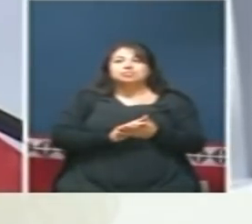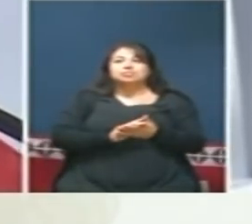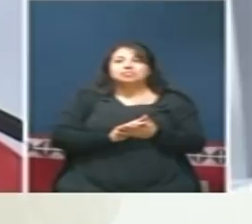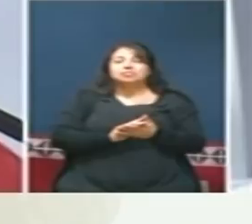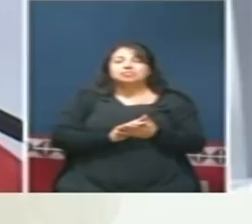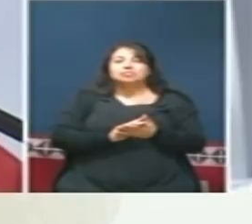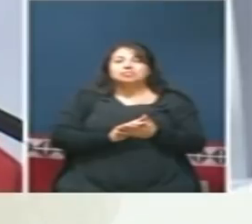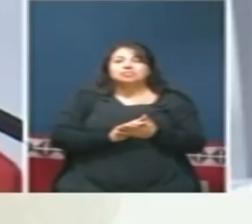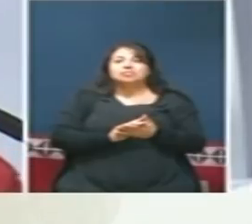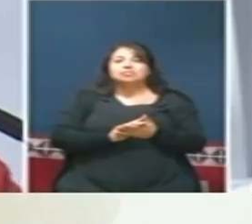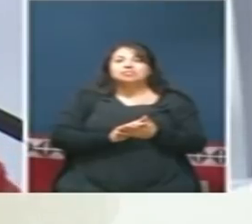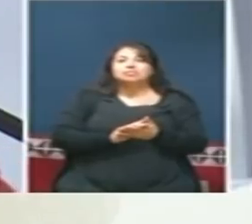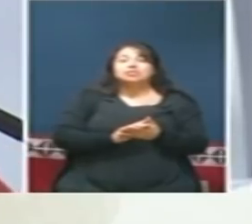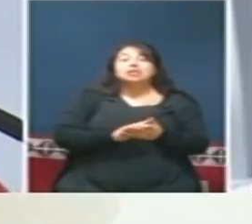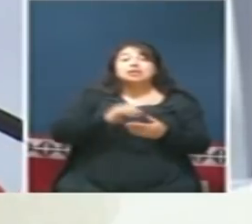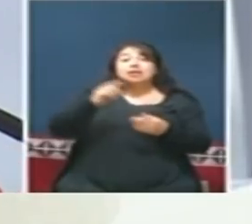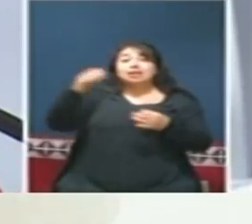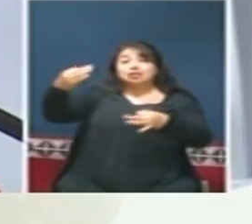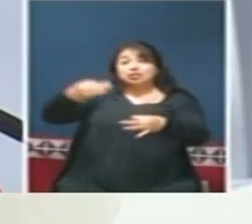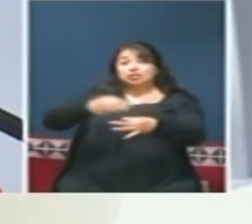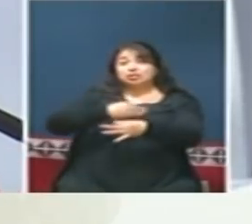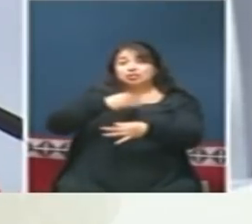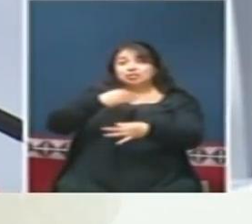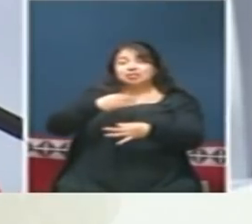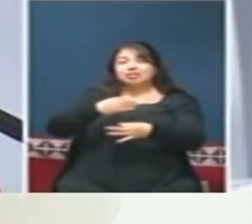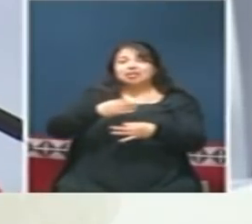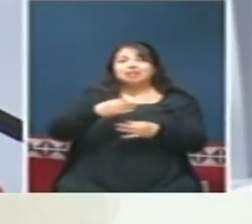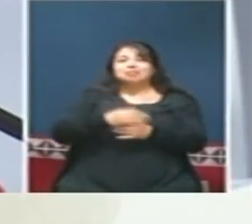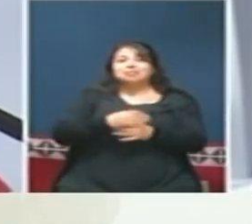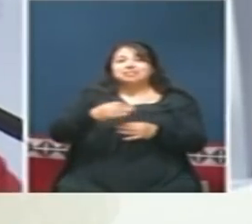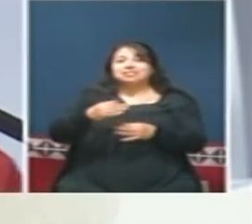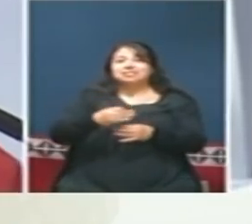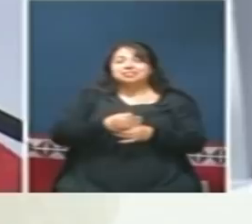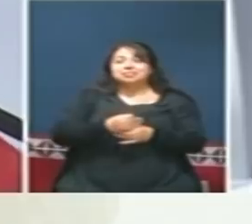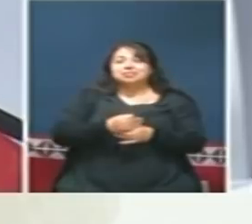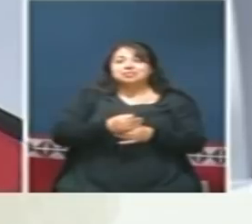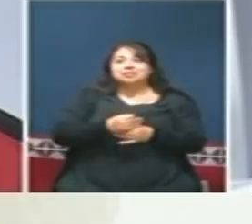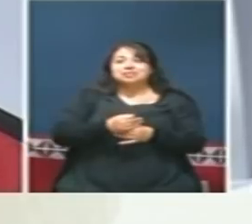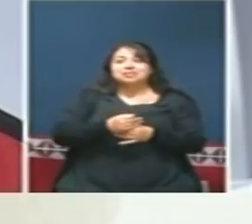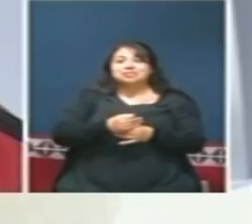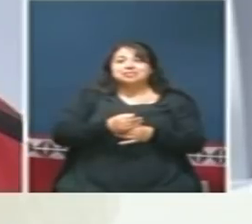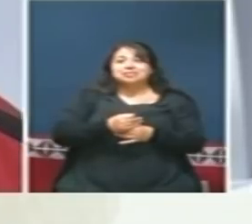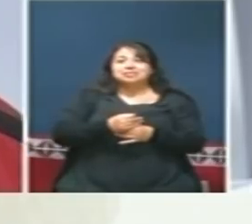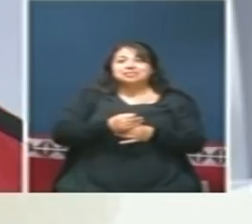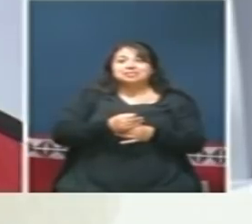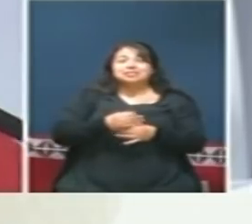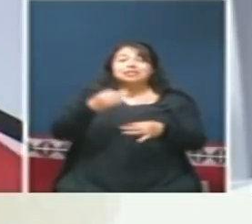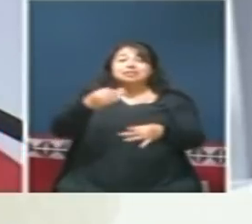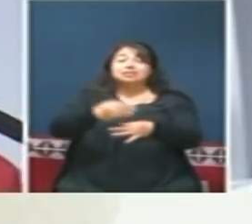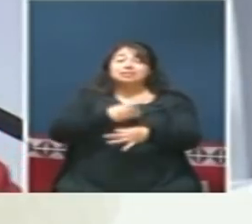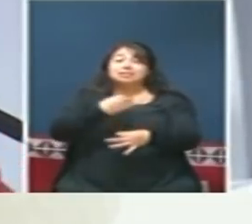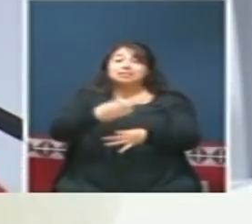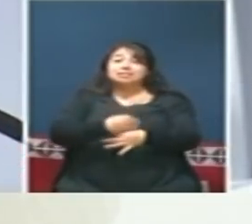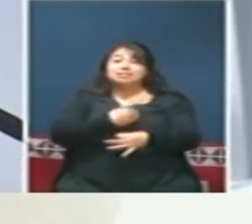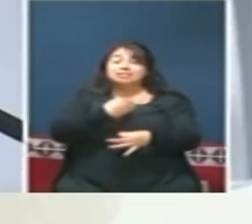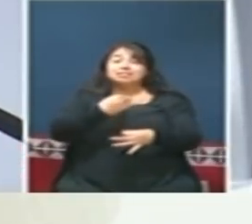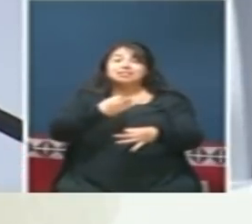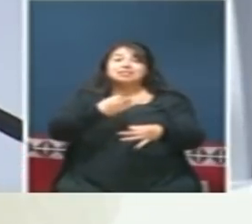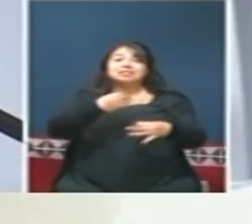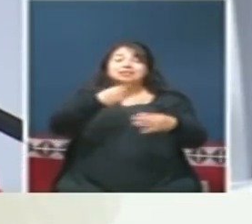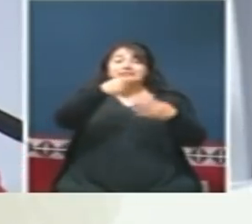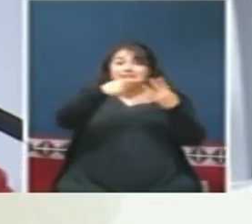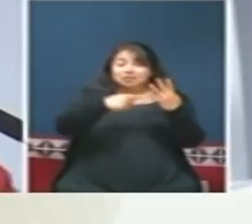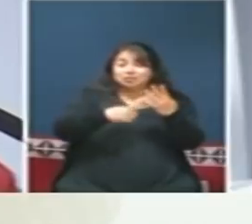Hanno tentato e sognato insieme, insieme, di aprire nuove strade